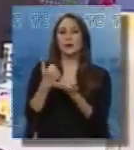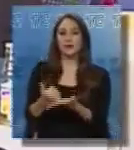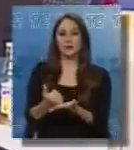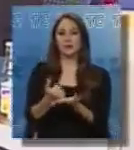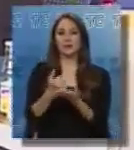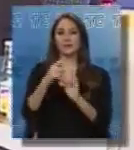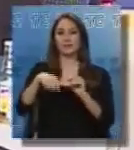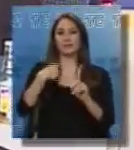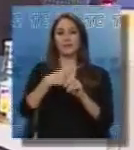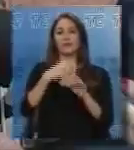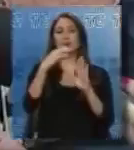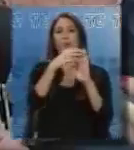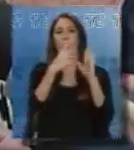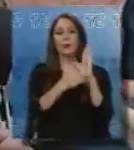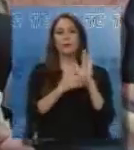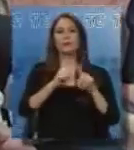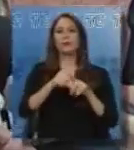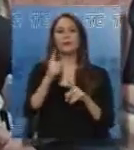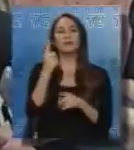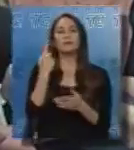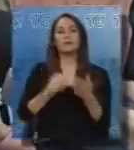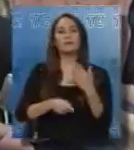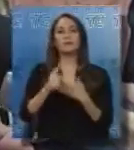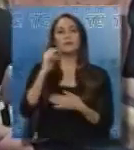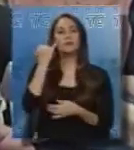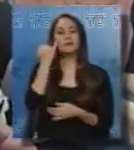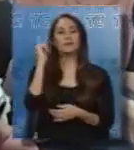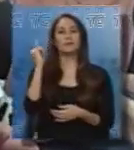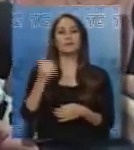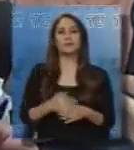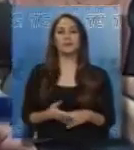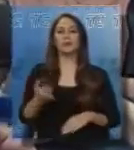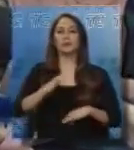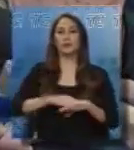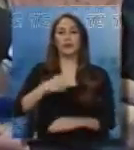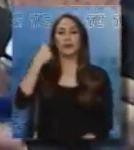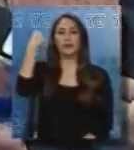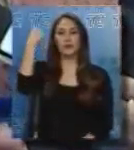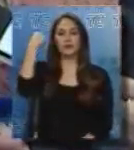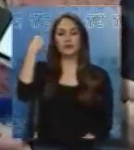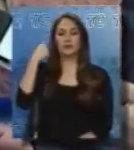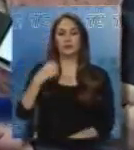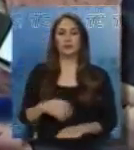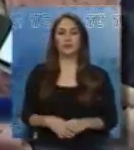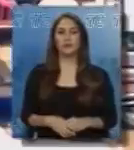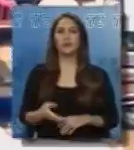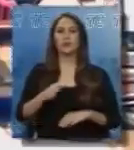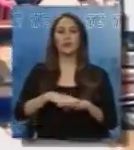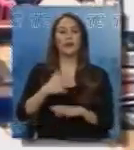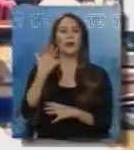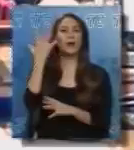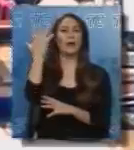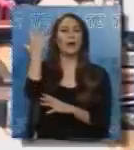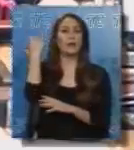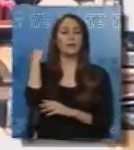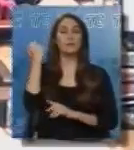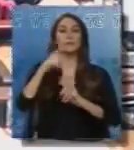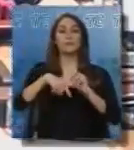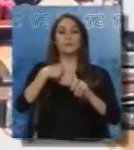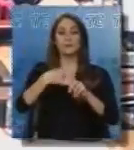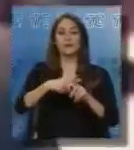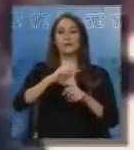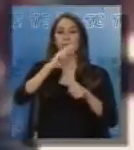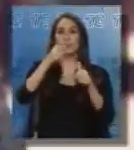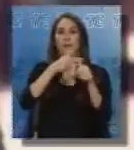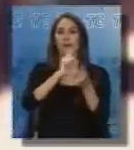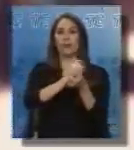el contenido del Código Ingenios. Básicamente, que tiene que ver sobre el acceso a los derechos, a los saberes ancestrales. También está en lista el segundo paquete